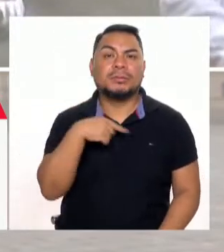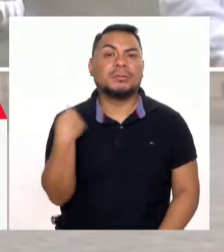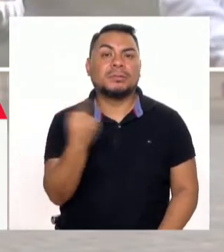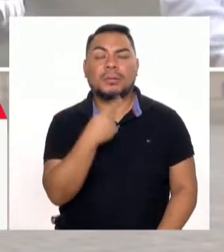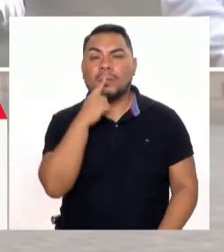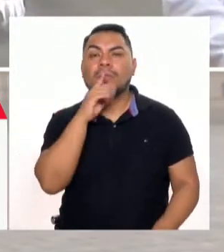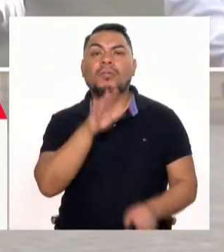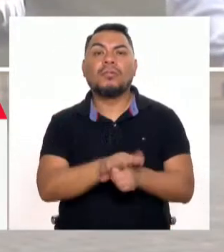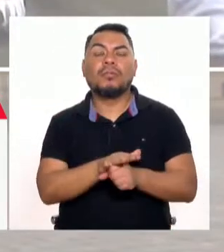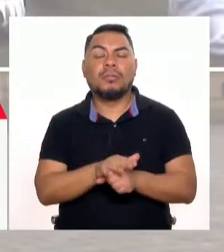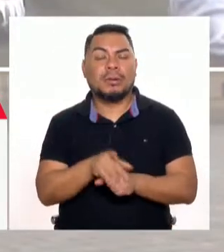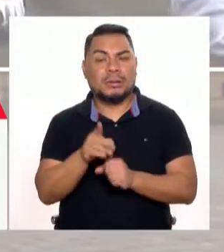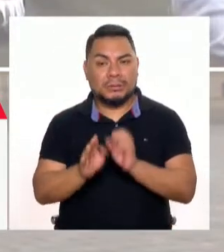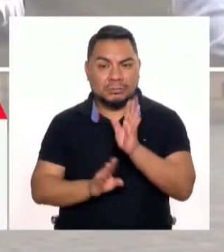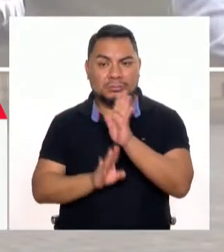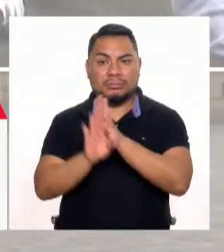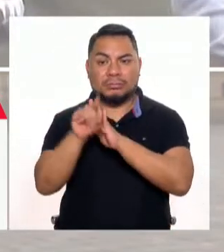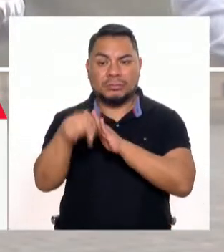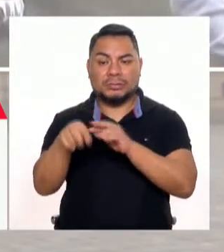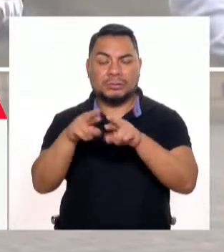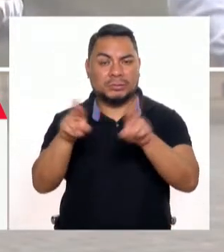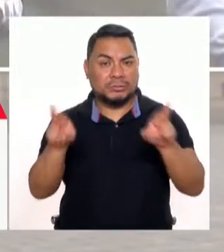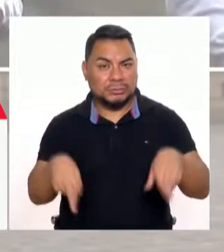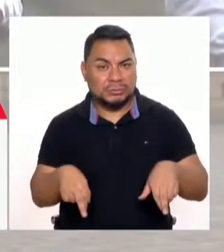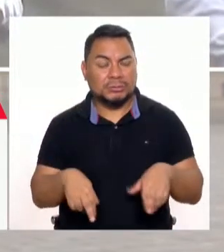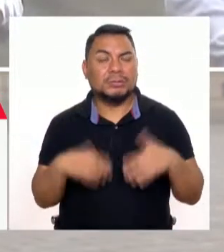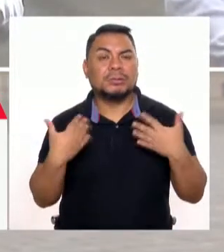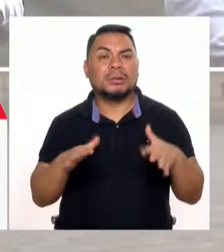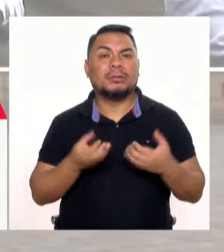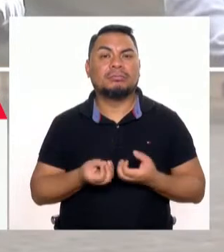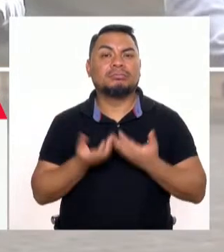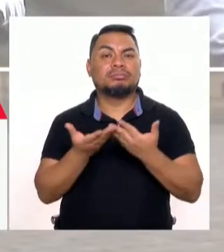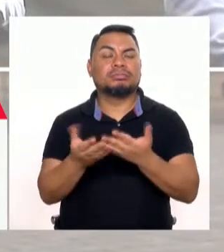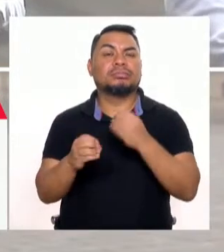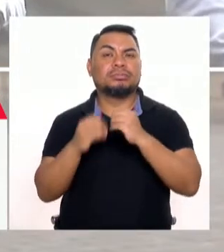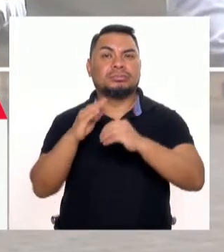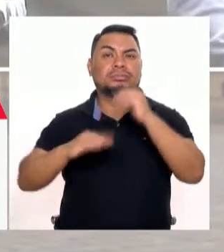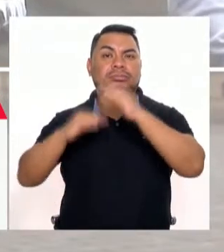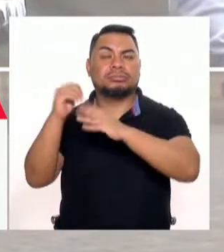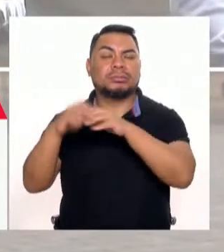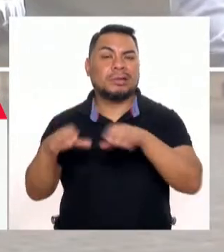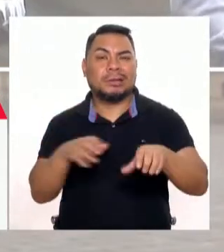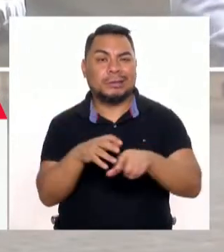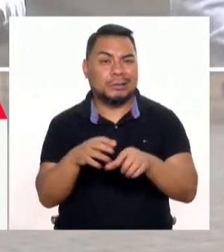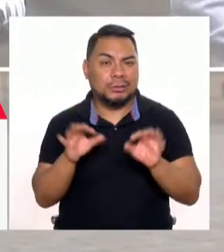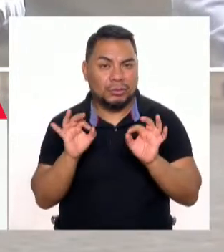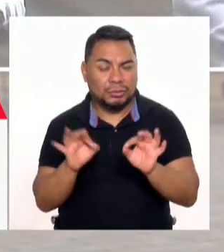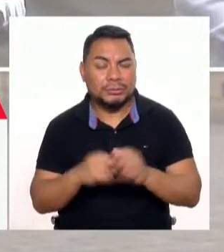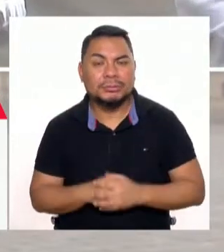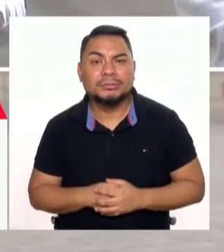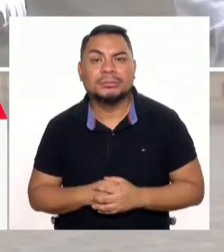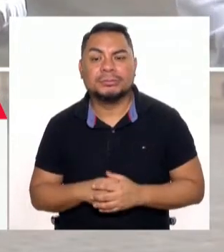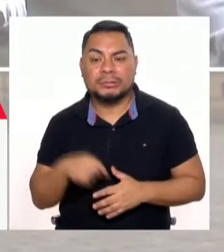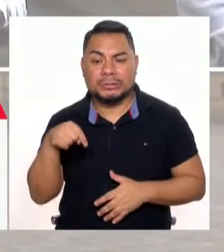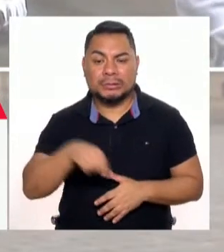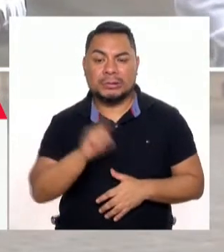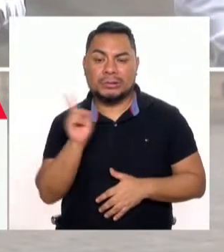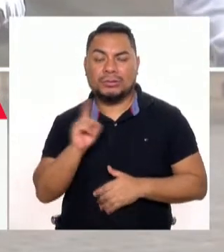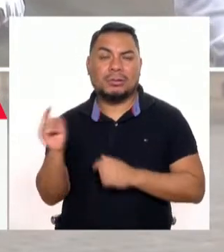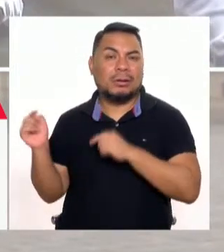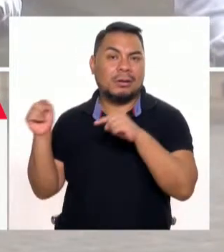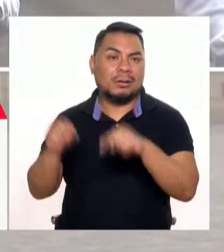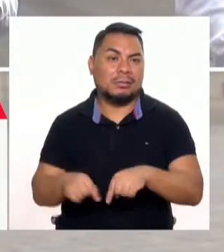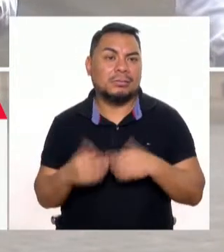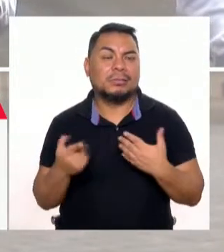compromiso con el desarrollo de esta región se expresa en obras y acciones concretas acá no venimos a